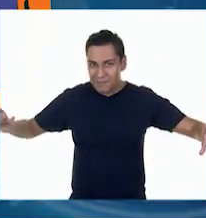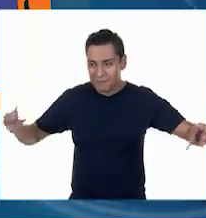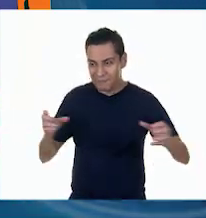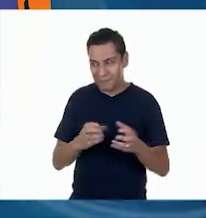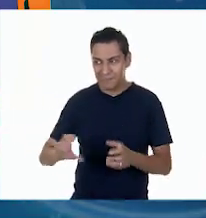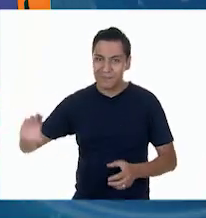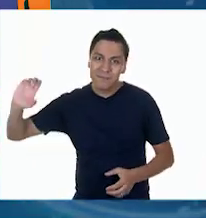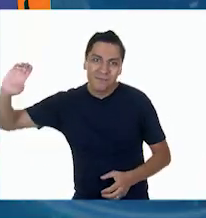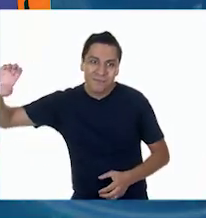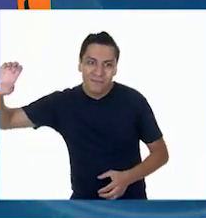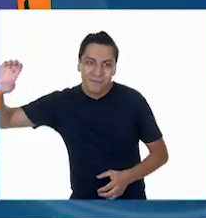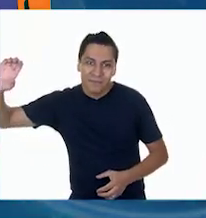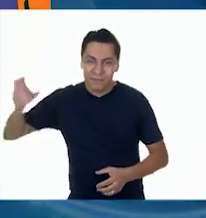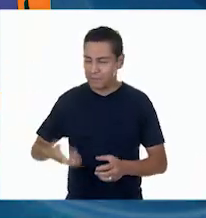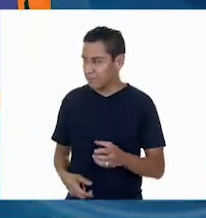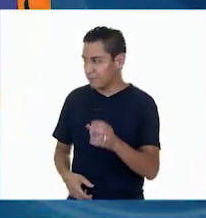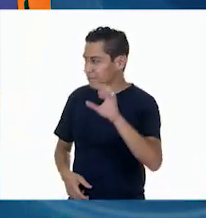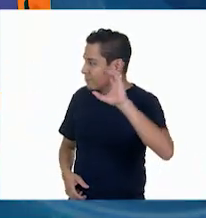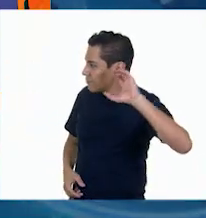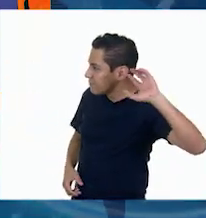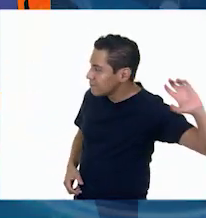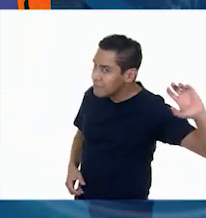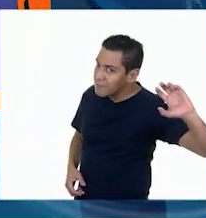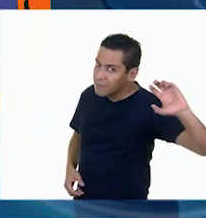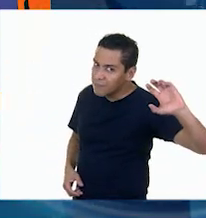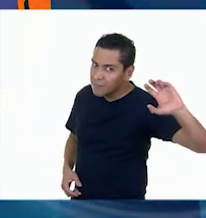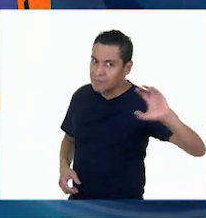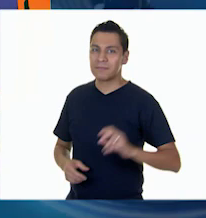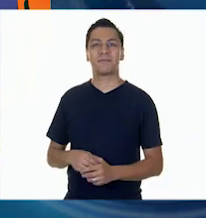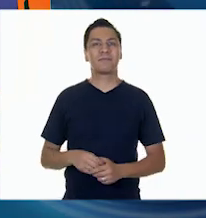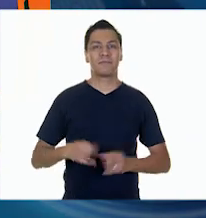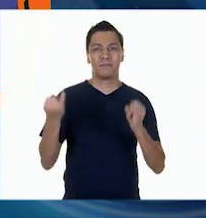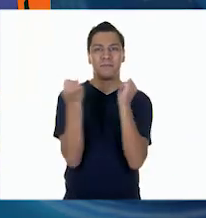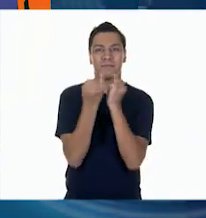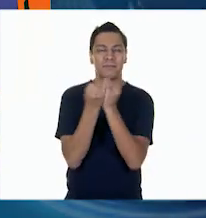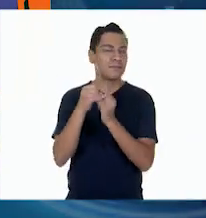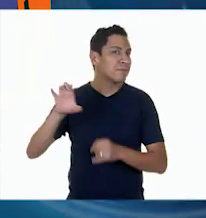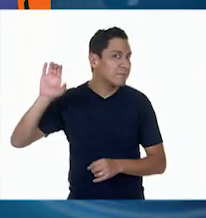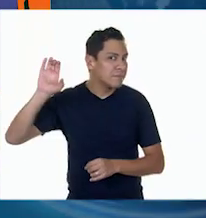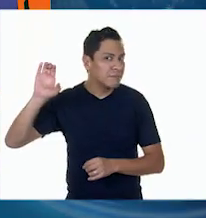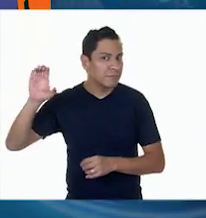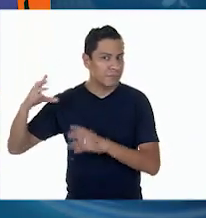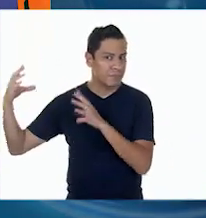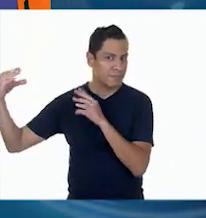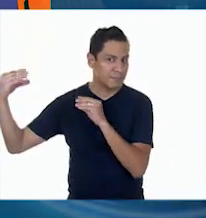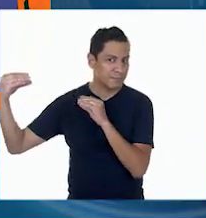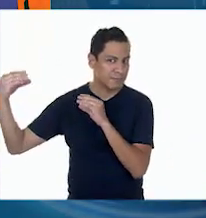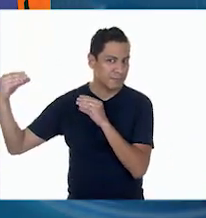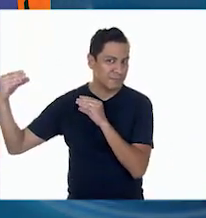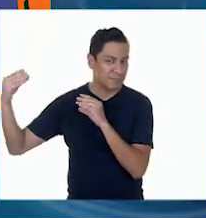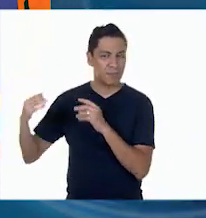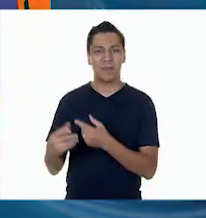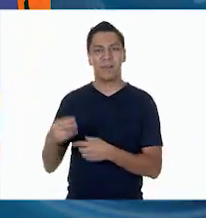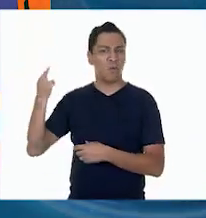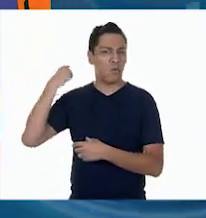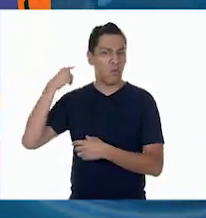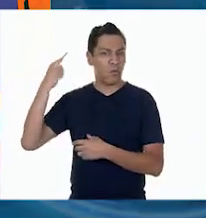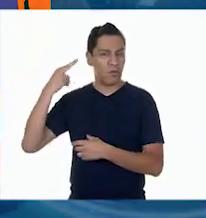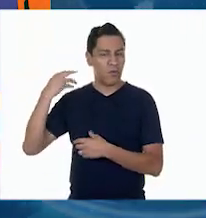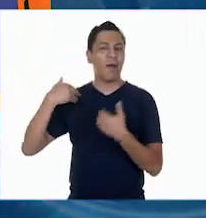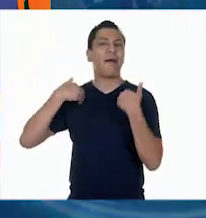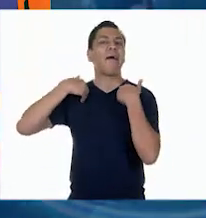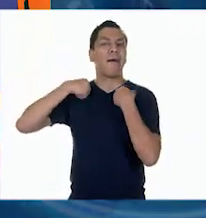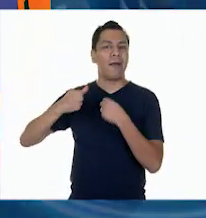lata. Ahora, por el lado que hablan, van a empezar a transmitir el sonido a través de la cuerda y su amigo lo va a escuchar. ¿Por